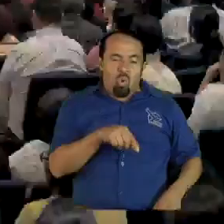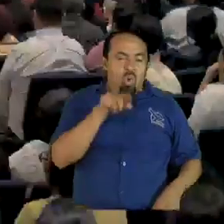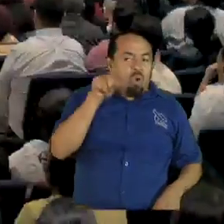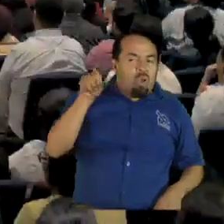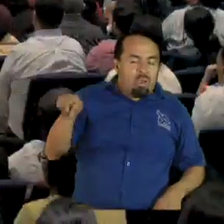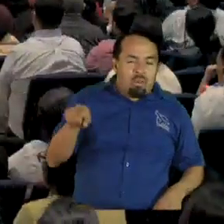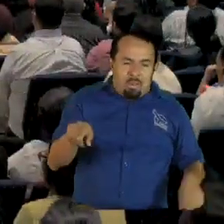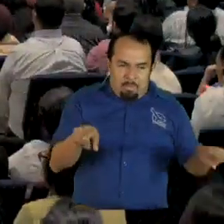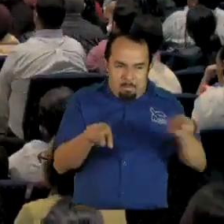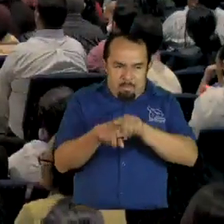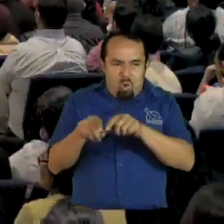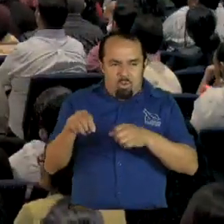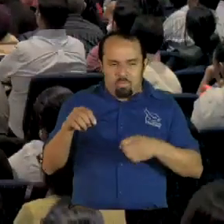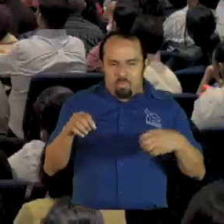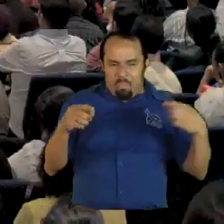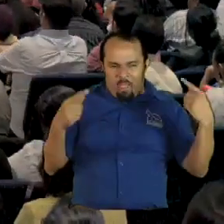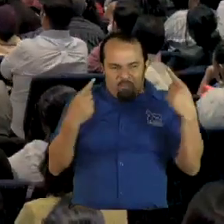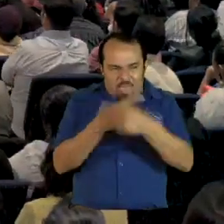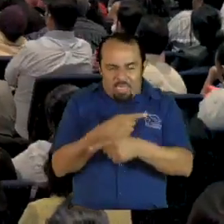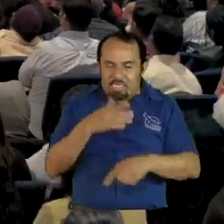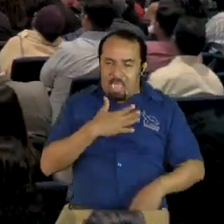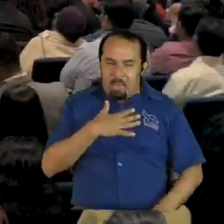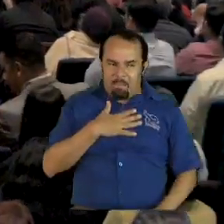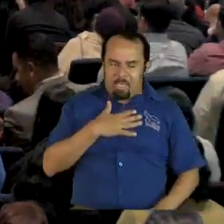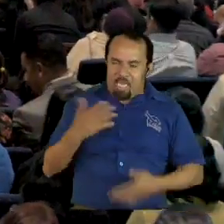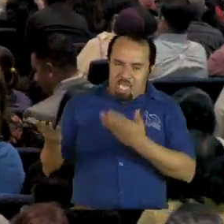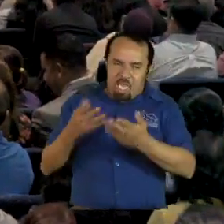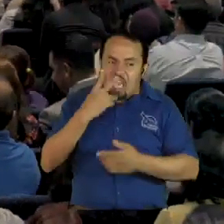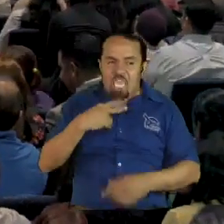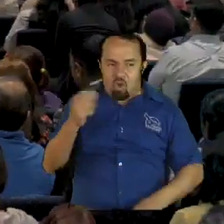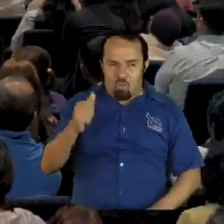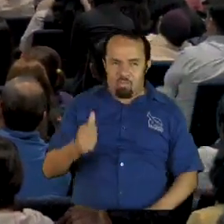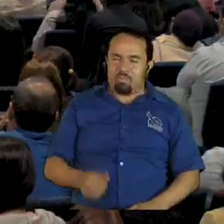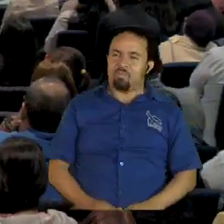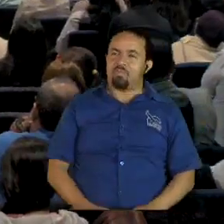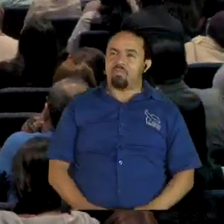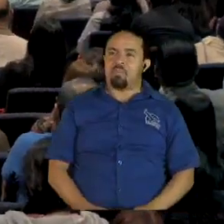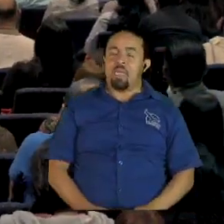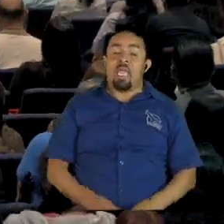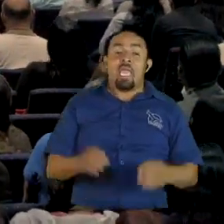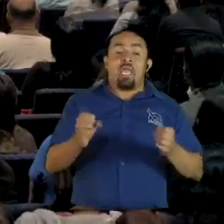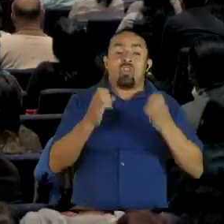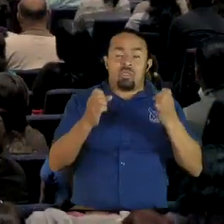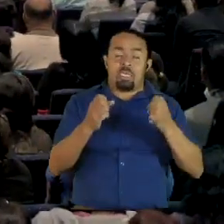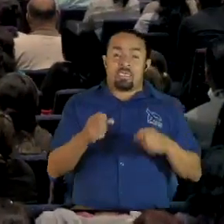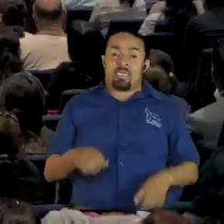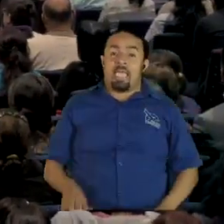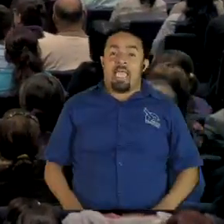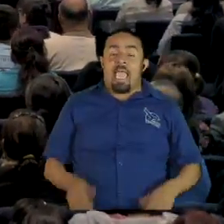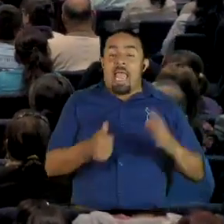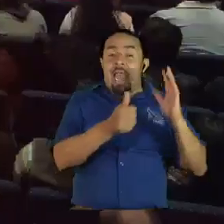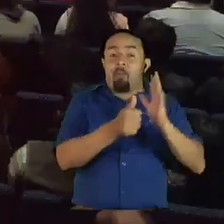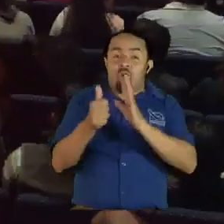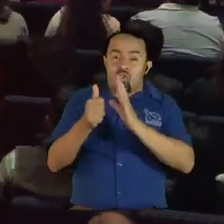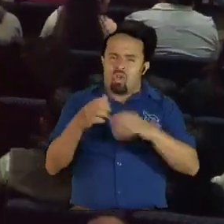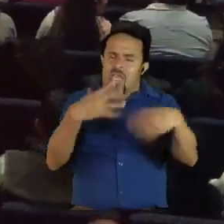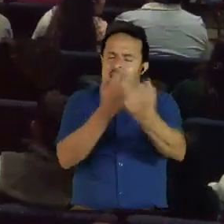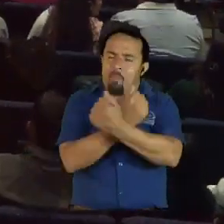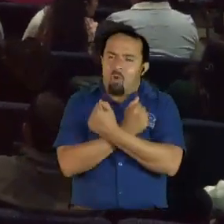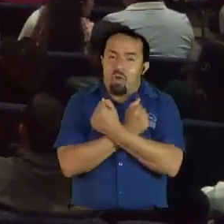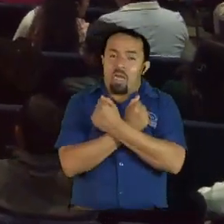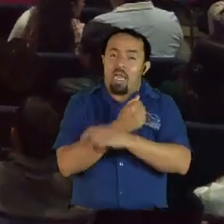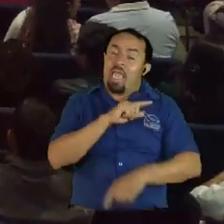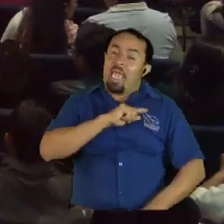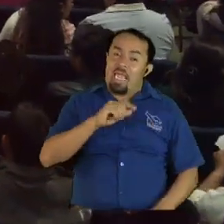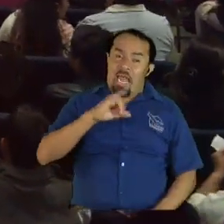Yo no sé si a usted le parece exagerado lo que estoy diciendo, pero lo vemos en el apóstol del amor. El apóstol del amor era Juan el apóstol, así se le dice el apóstol del